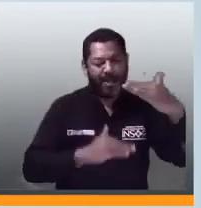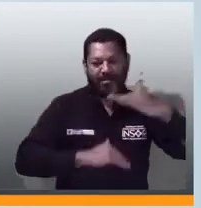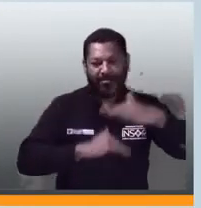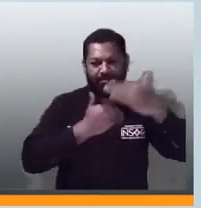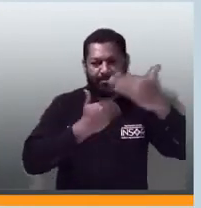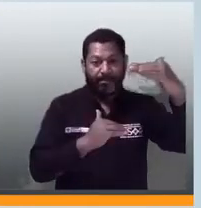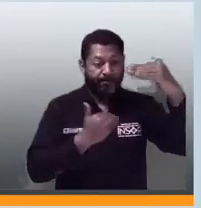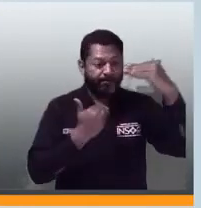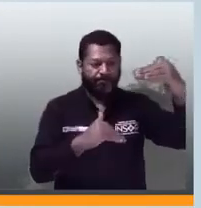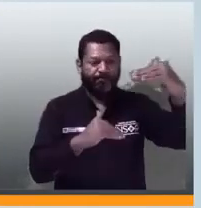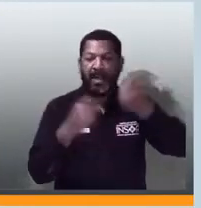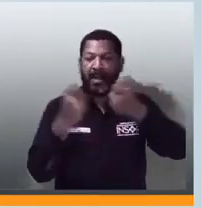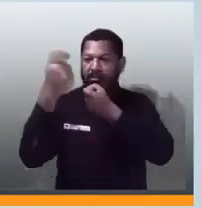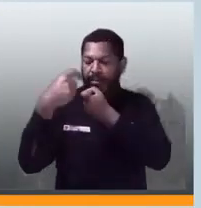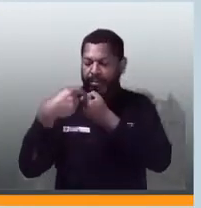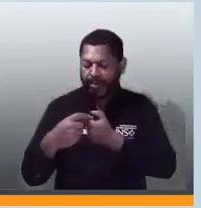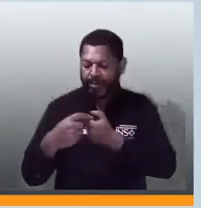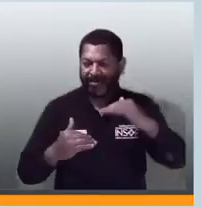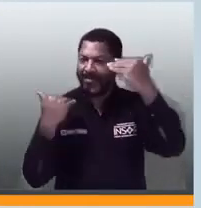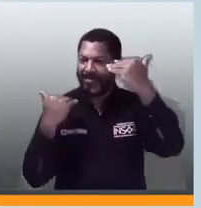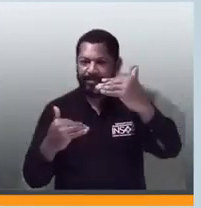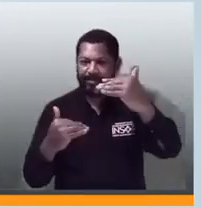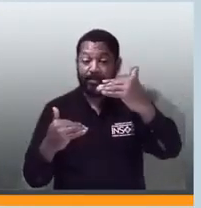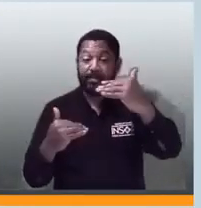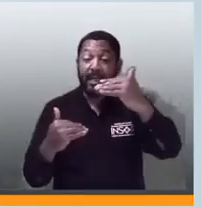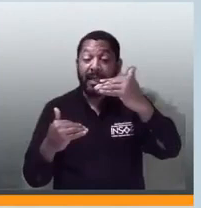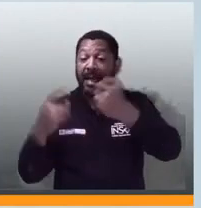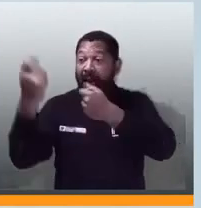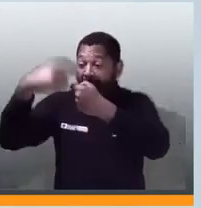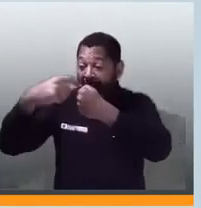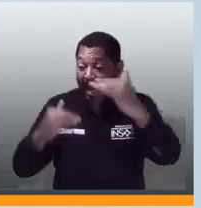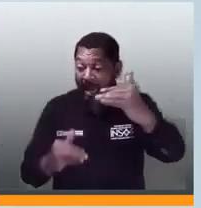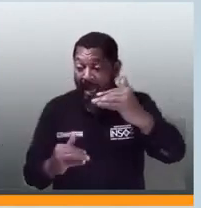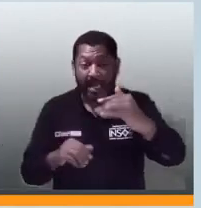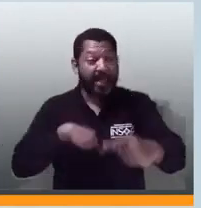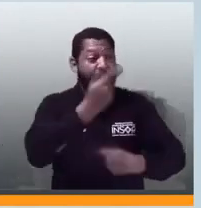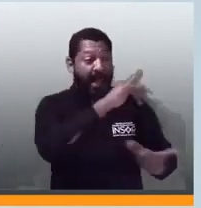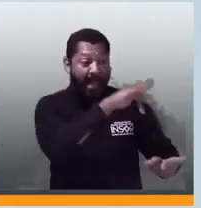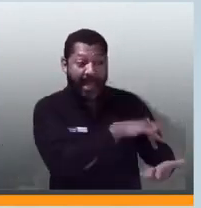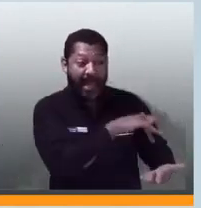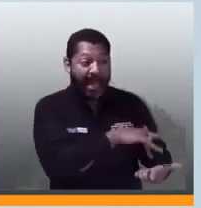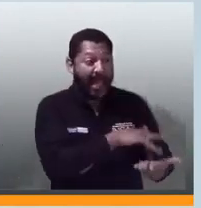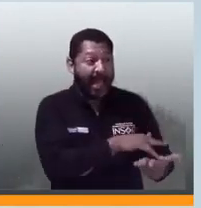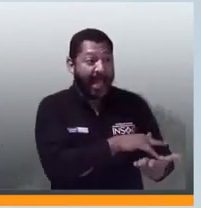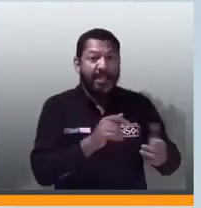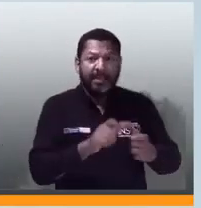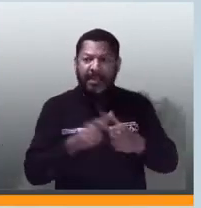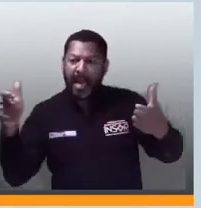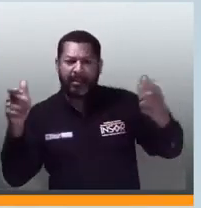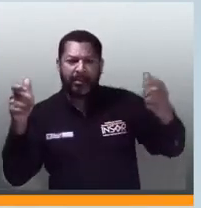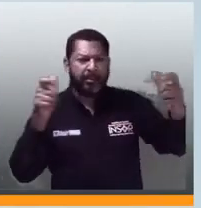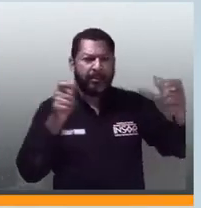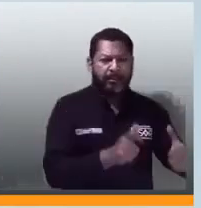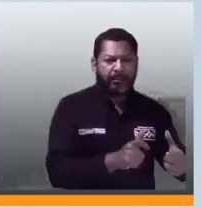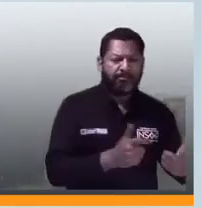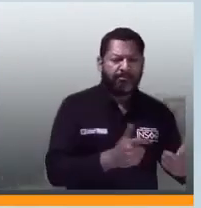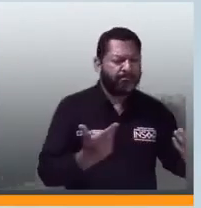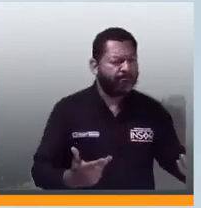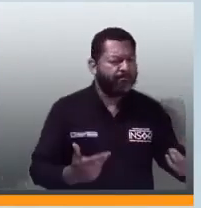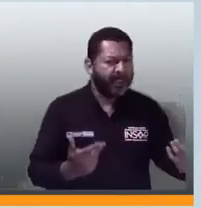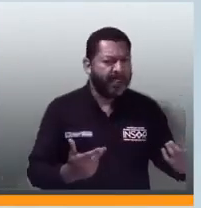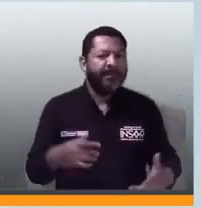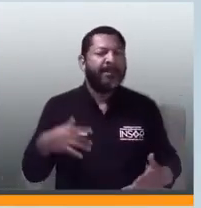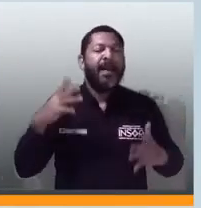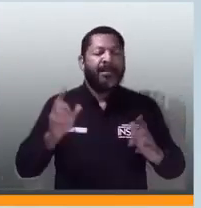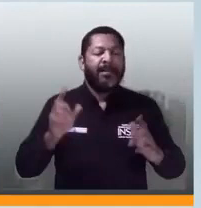llenaron los cupos muy rápidamente y después la gente no participó como esperábamos. Entonces esa es una